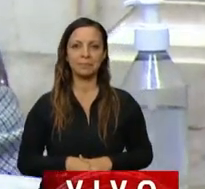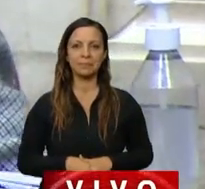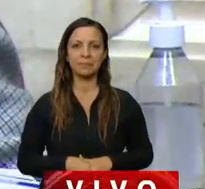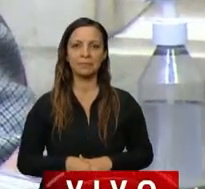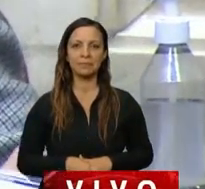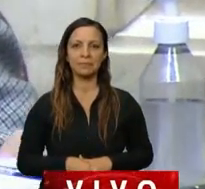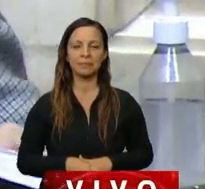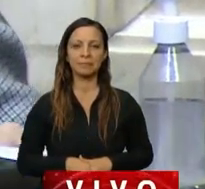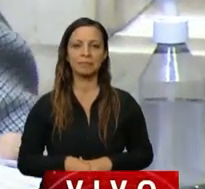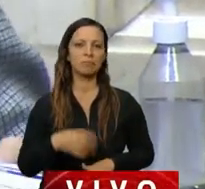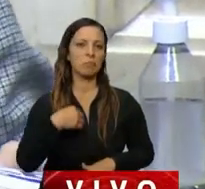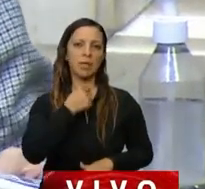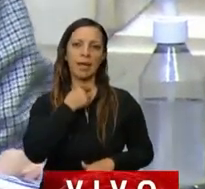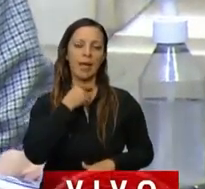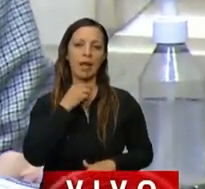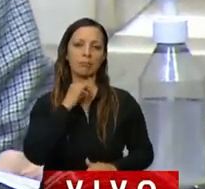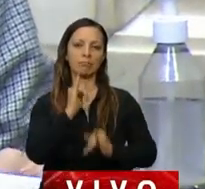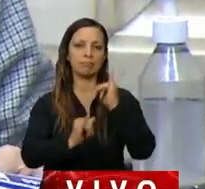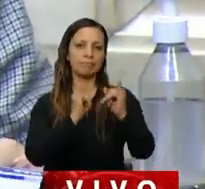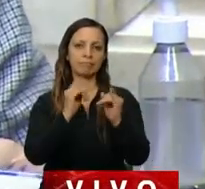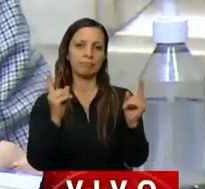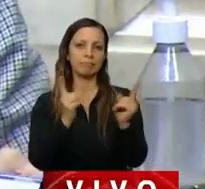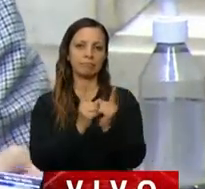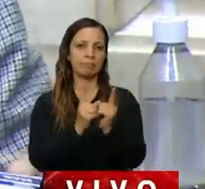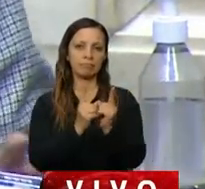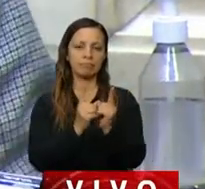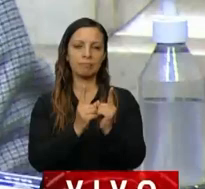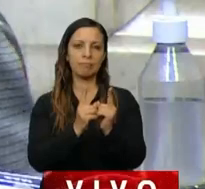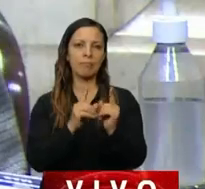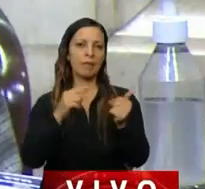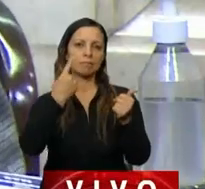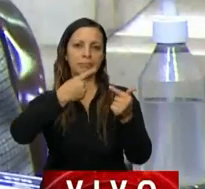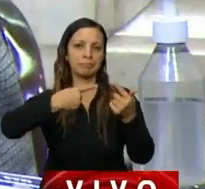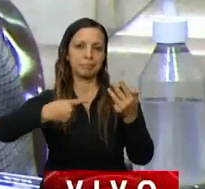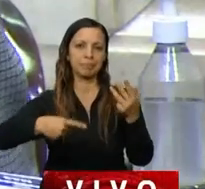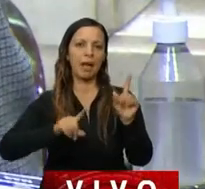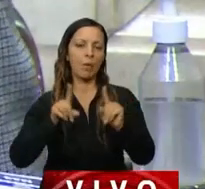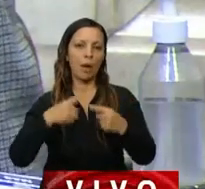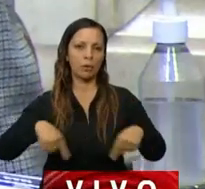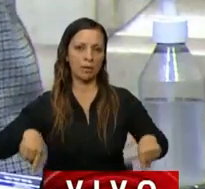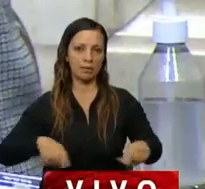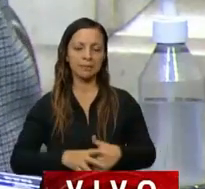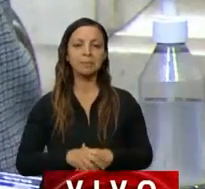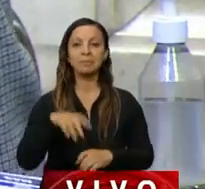Yo quiero limitarme a decir algunas cosas en este debate